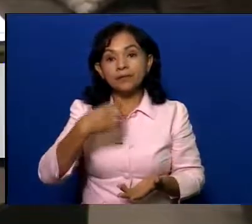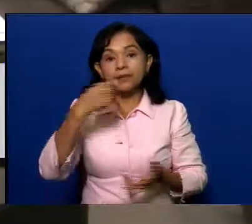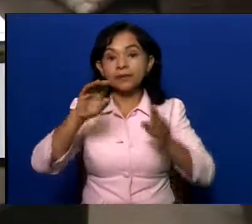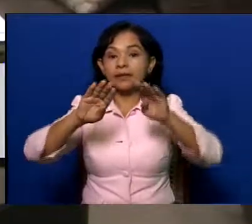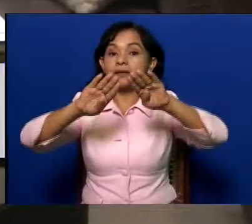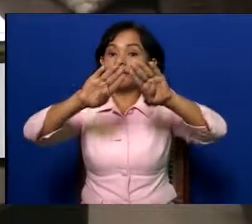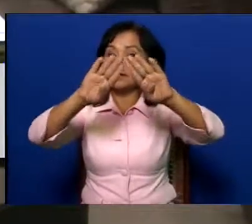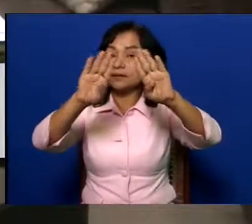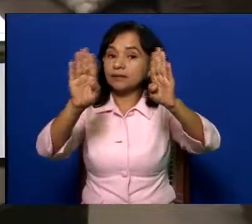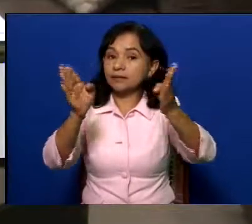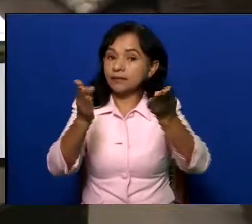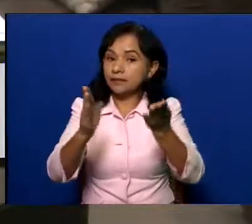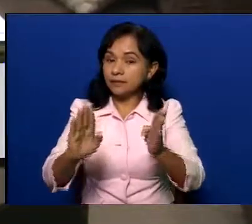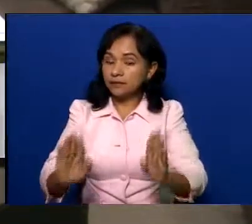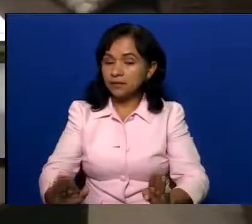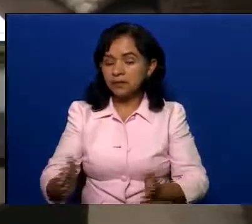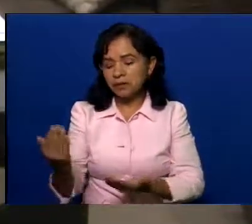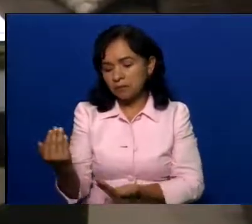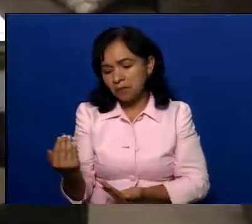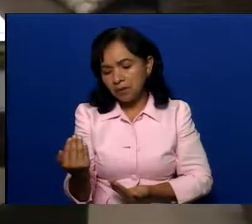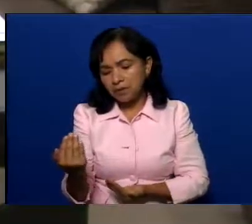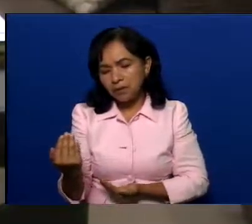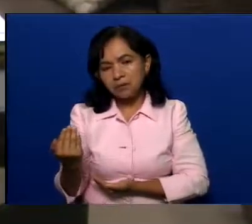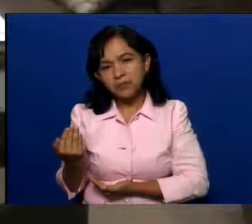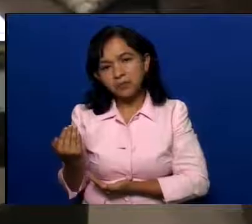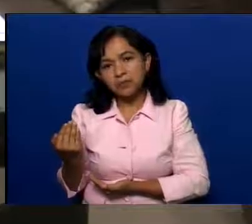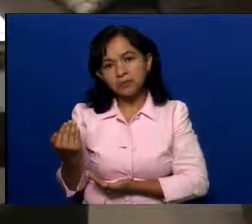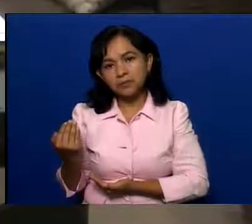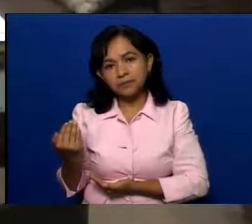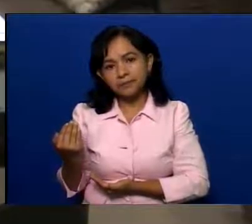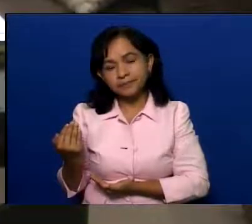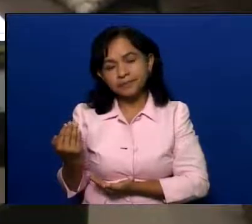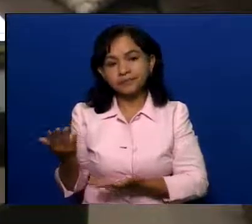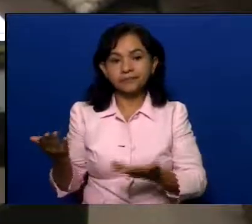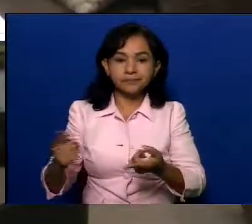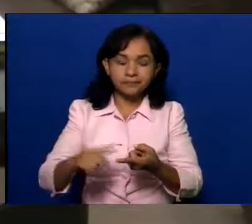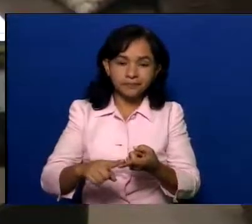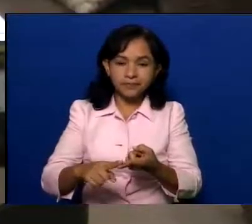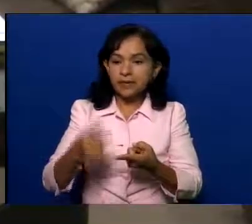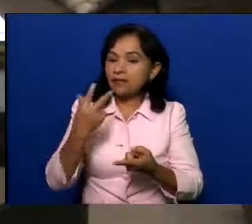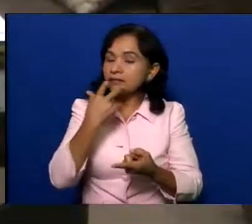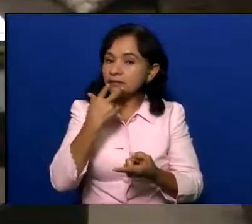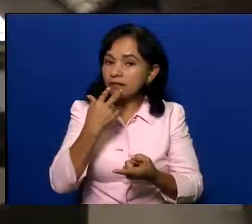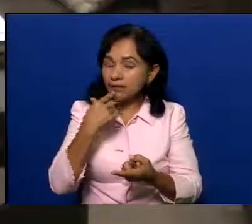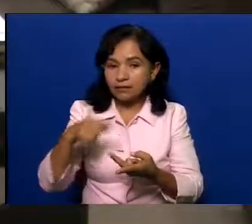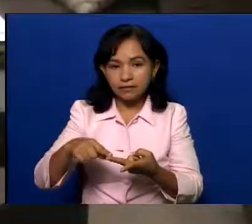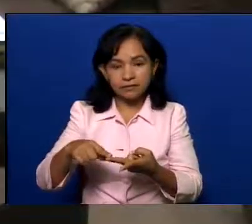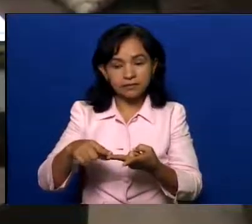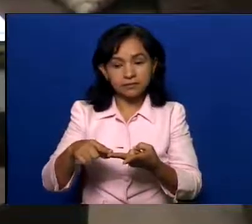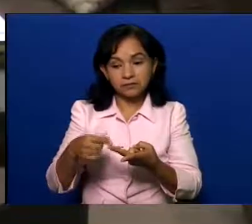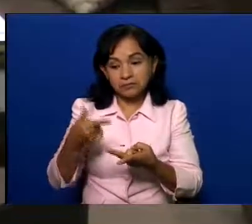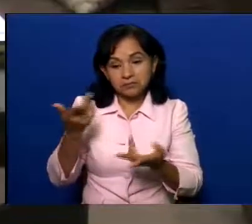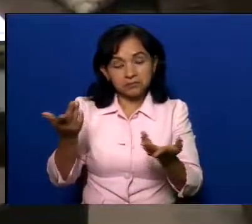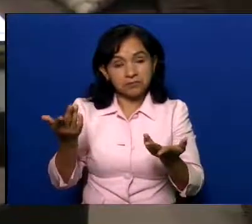mujer, del amamantamiento, de las mamas que a veces no son usadas, que también es otra